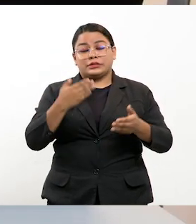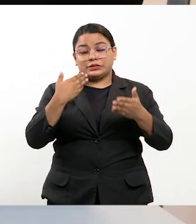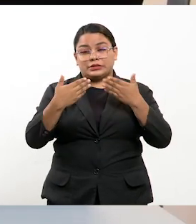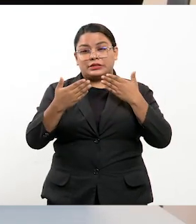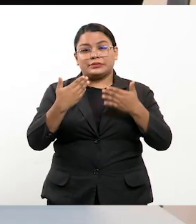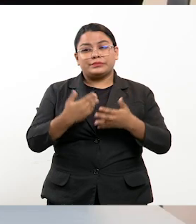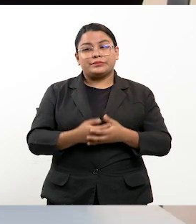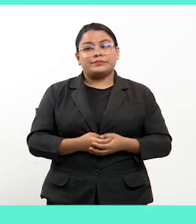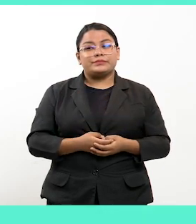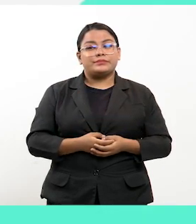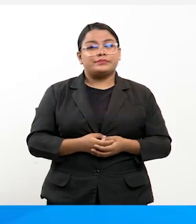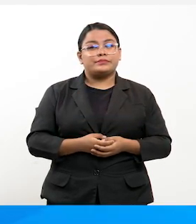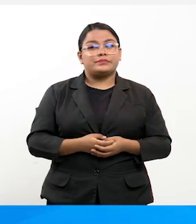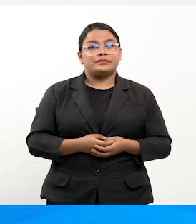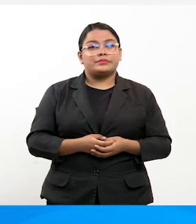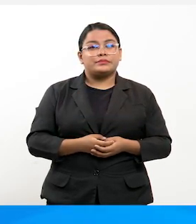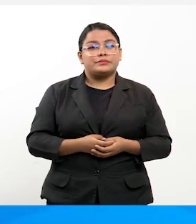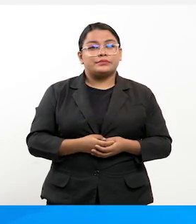descripción.